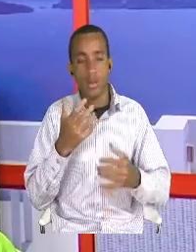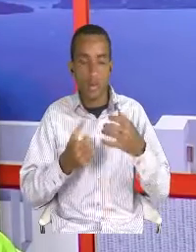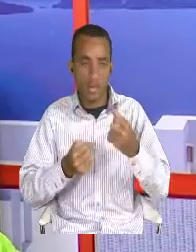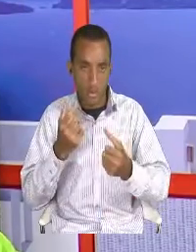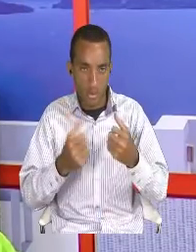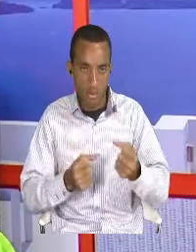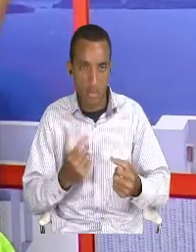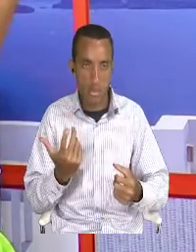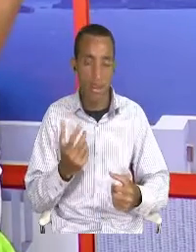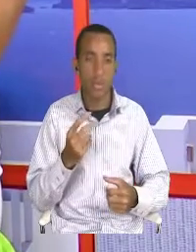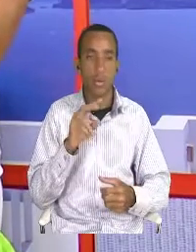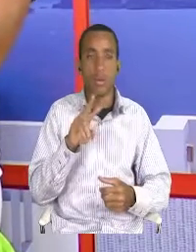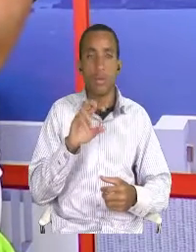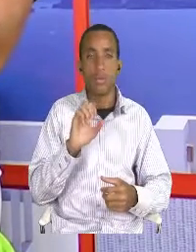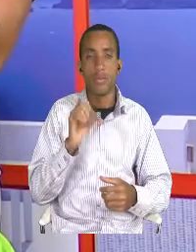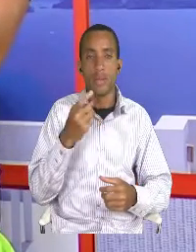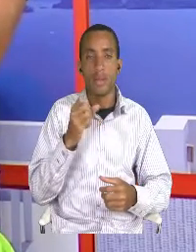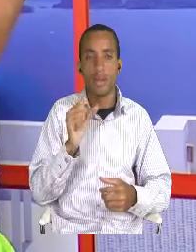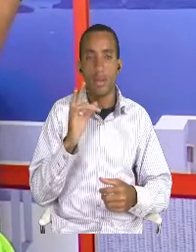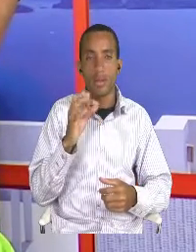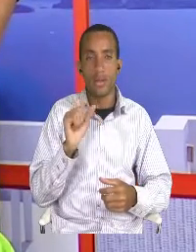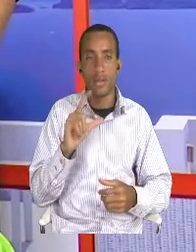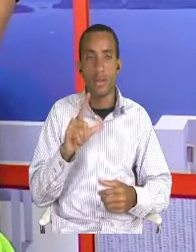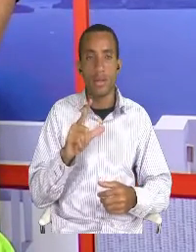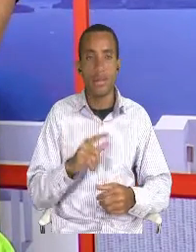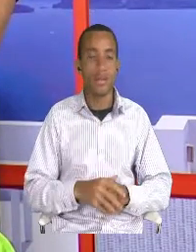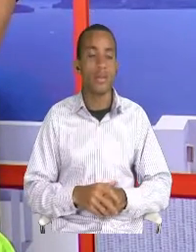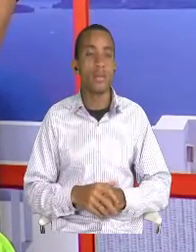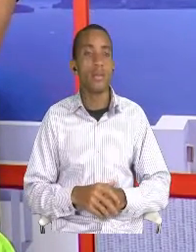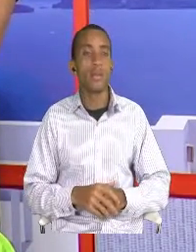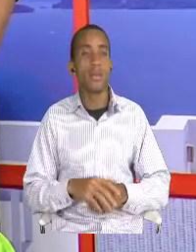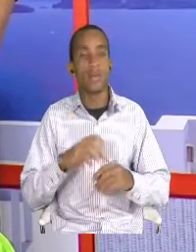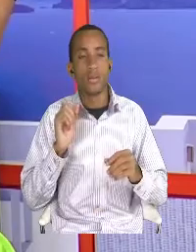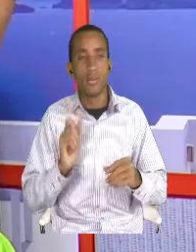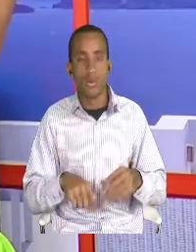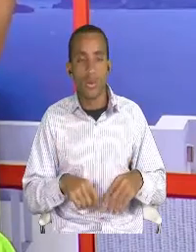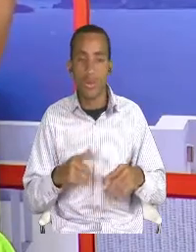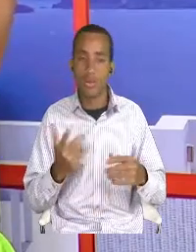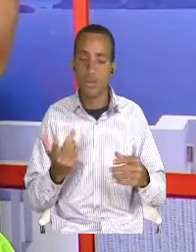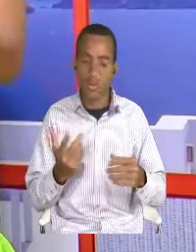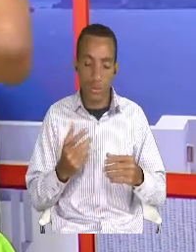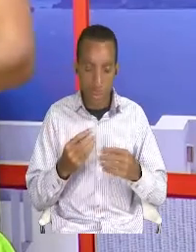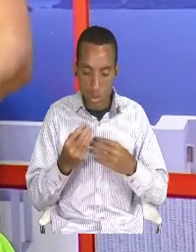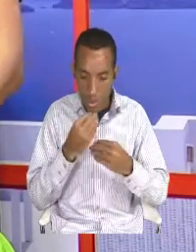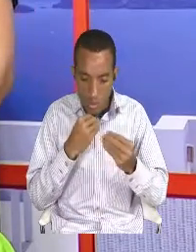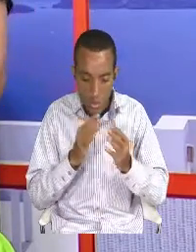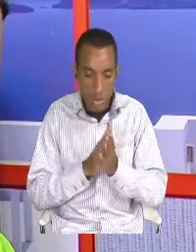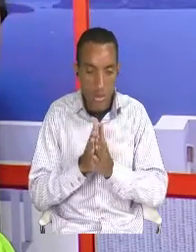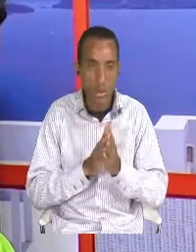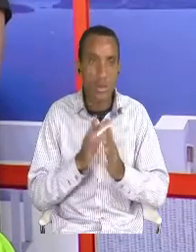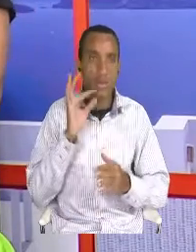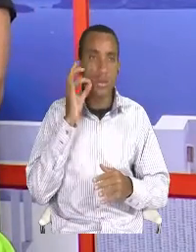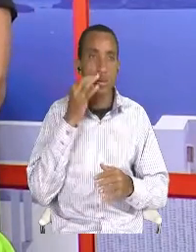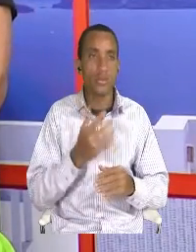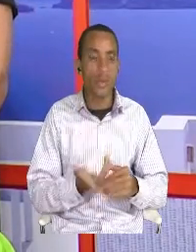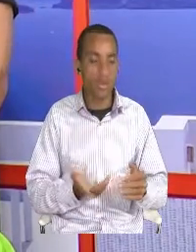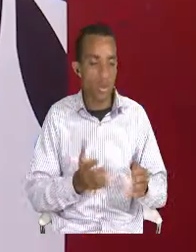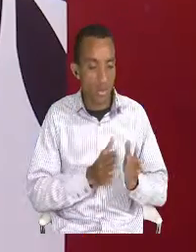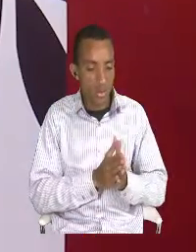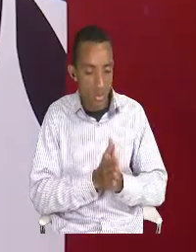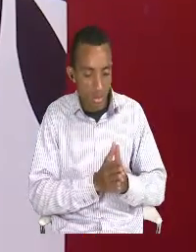desea, y le agregamos unas 10 goticas de chocolate y tenemos un chocolate espeso muy rico. Si quiero hacer una bebida de chocolate, ¿con qué tipo de